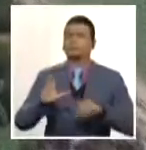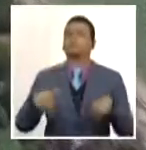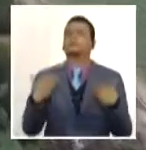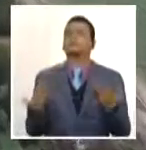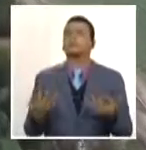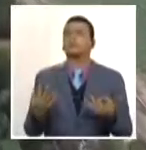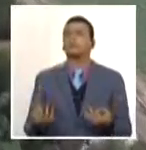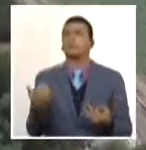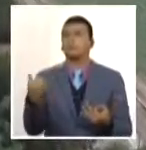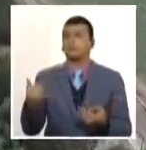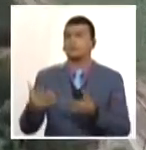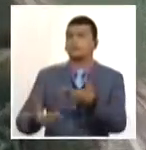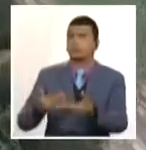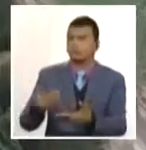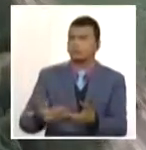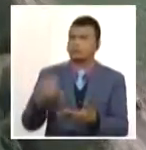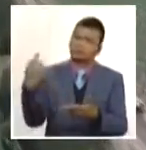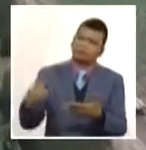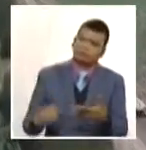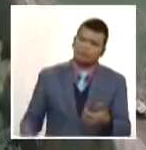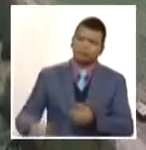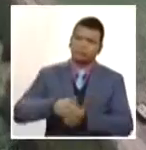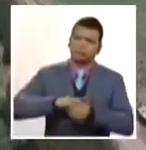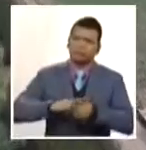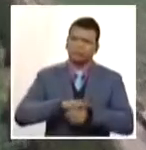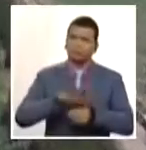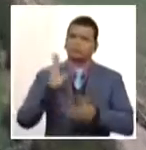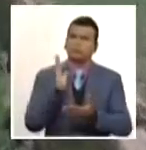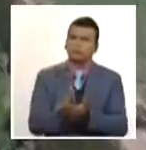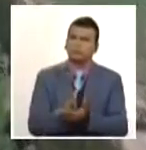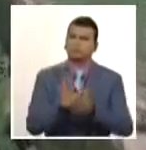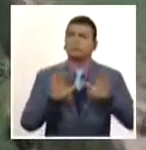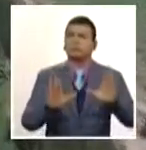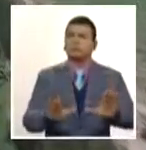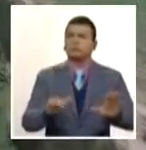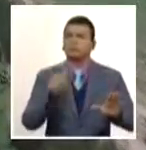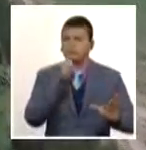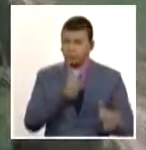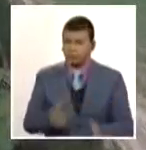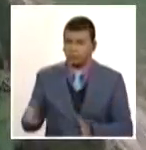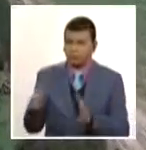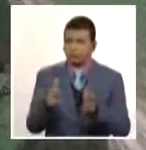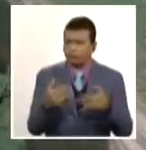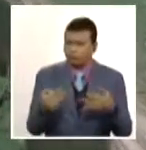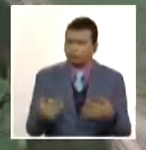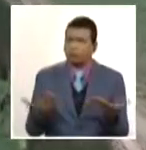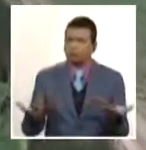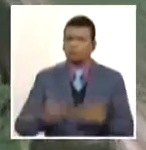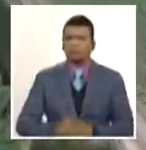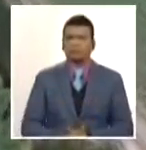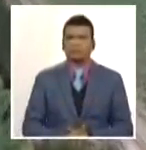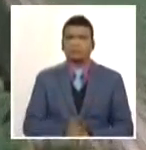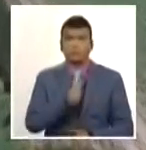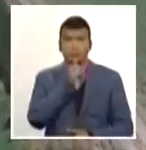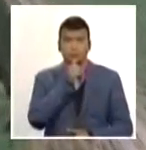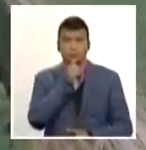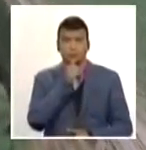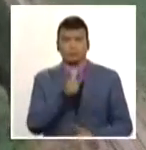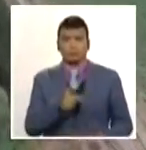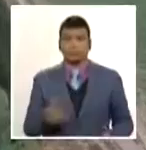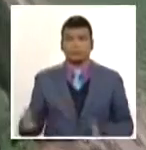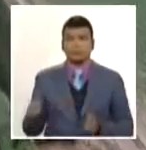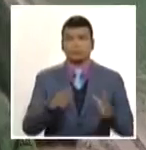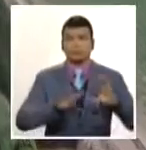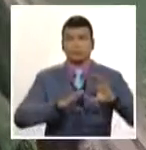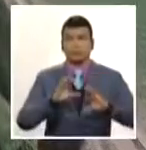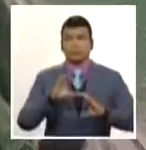vez pues, se están presentando más situaciones que generan y comprometen el caudal. Sí, el río Cauca hace